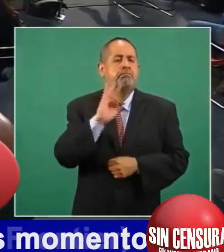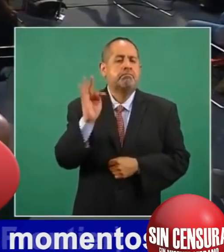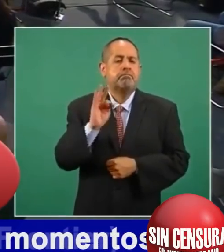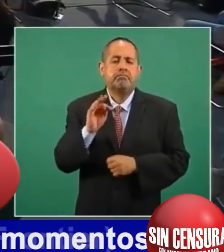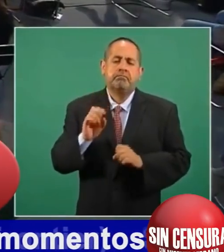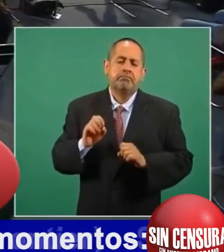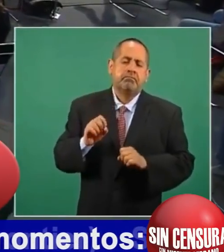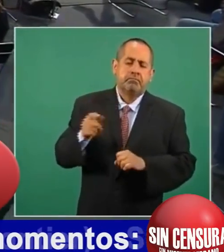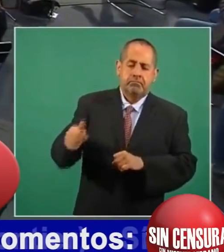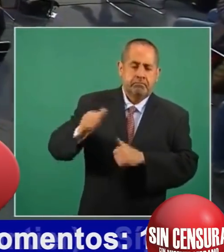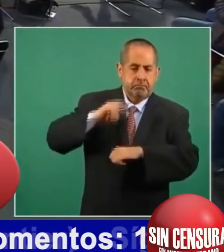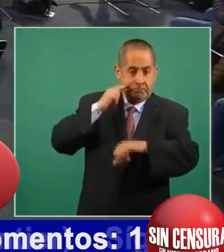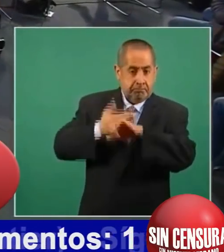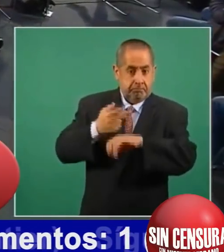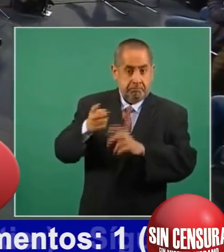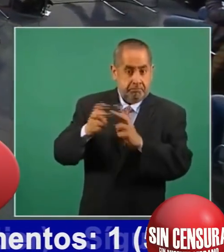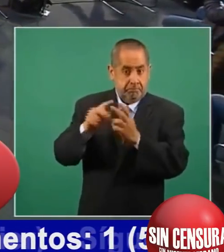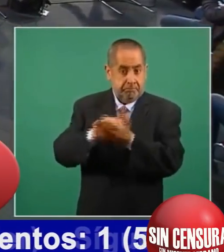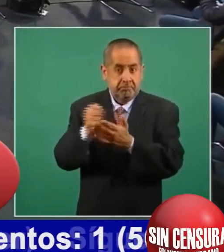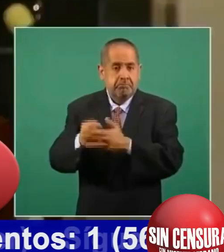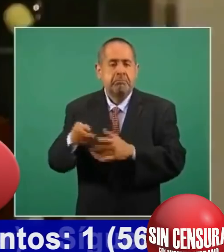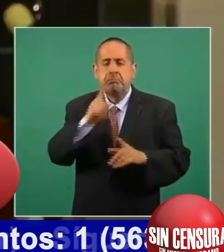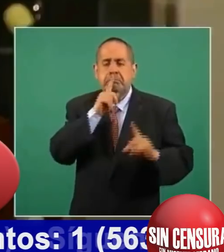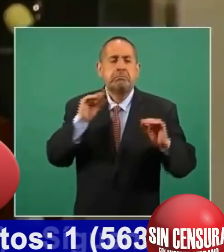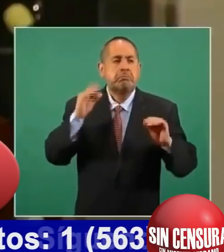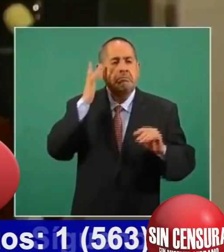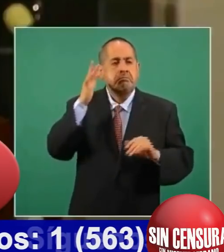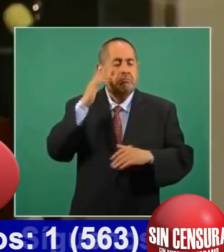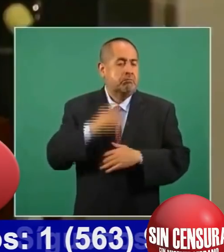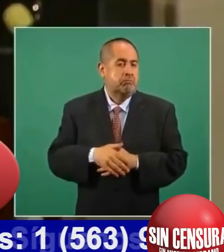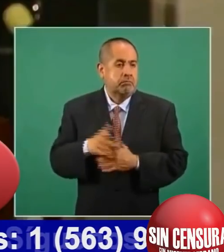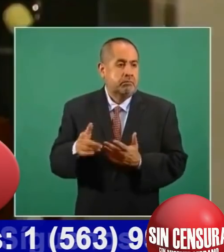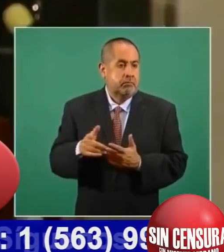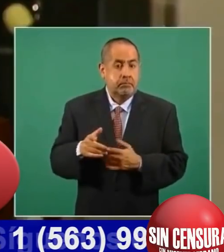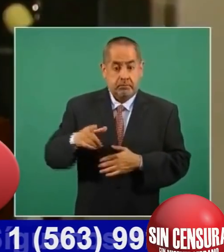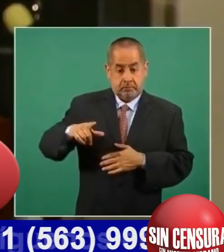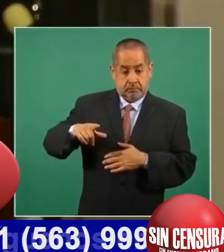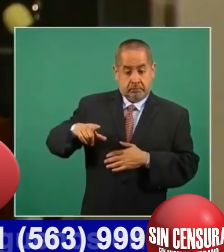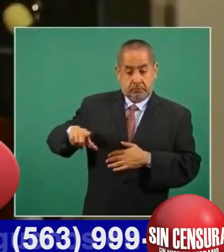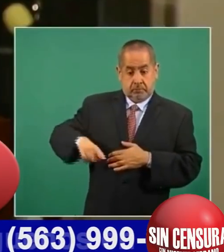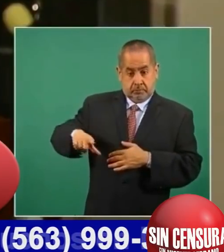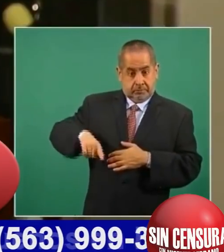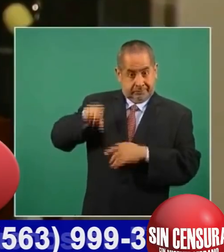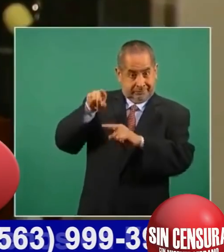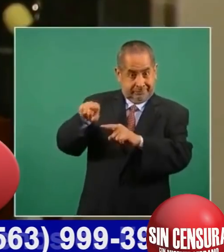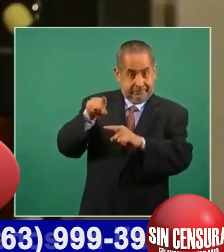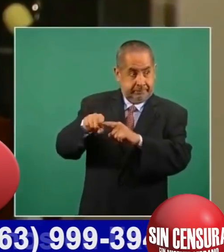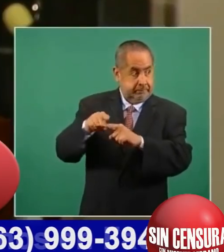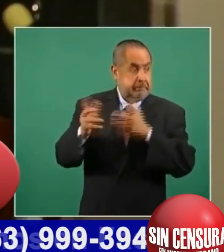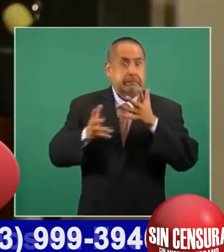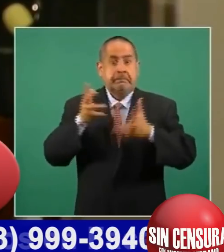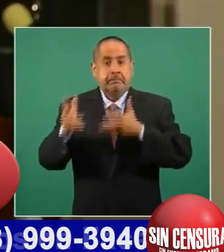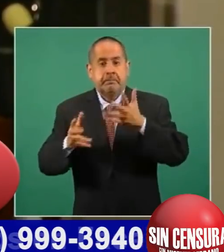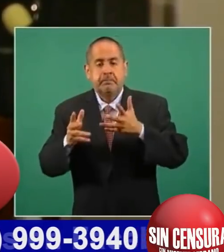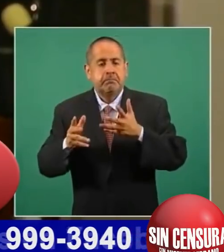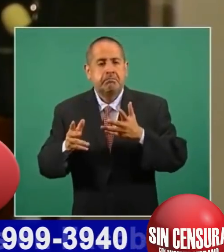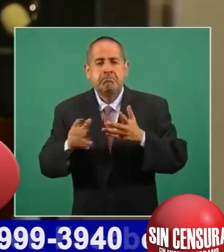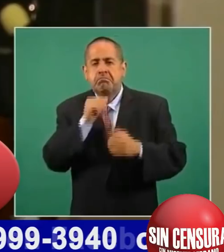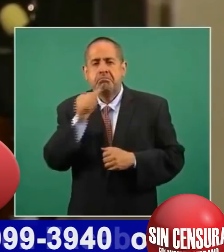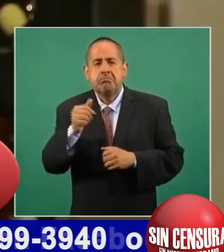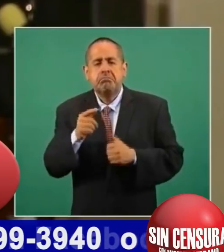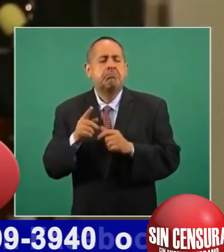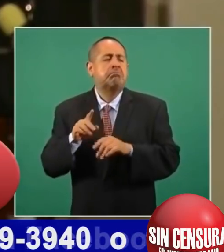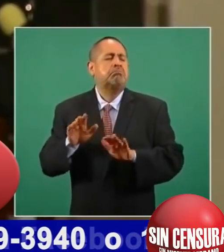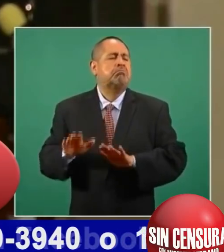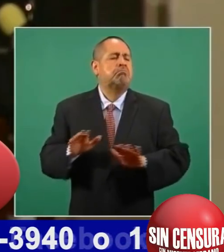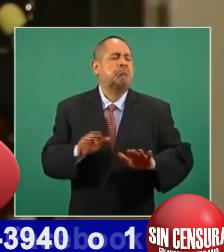callado. Lo sabemos porque el gobernador reaccionó una vez que el gobierno federal empezó a participar. Preocupa porque